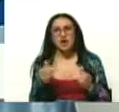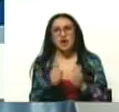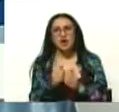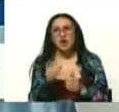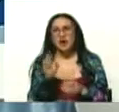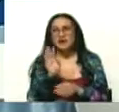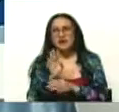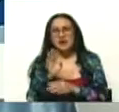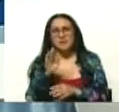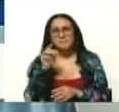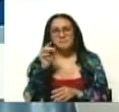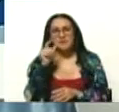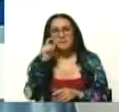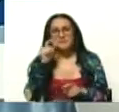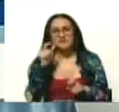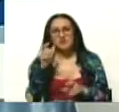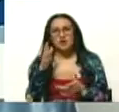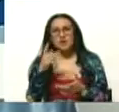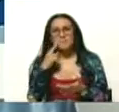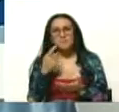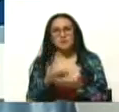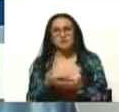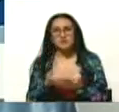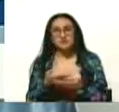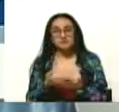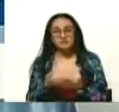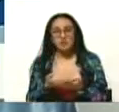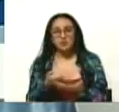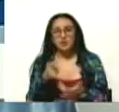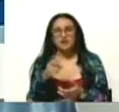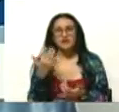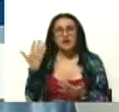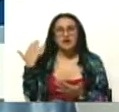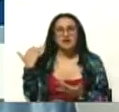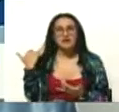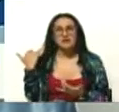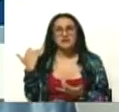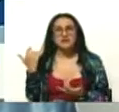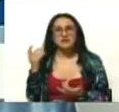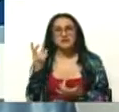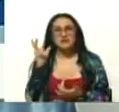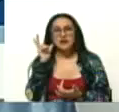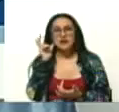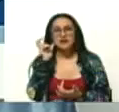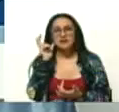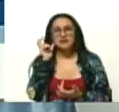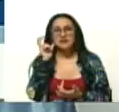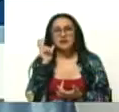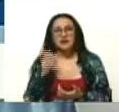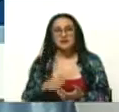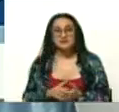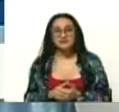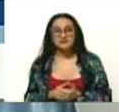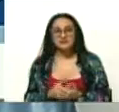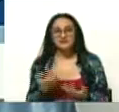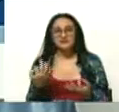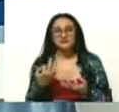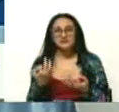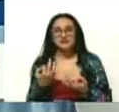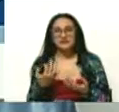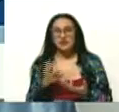pedofilia, con este tipo de propuestas, como la que pudimos también oír, realmente